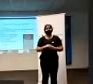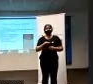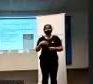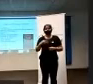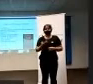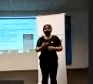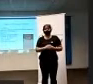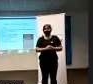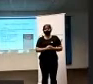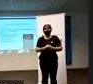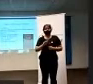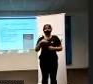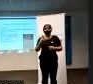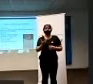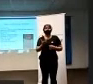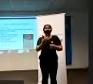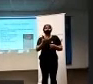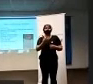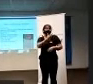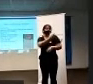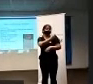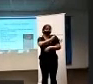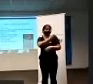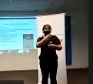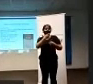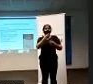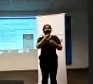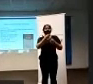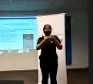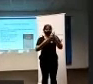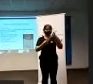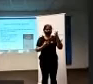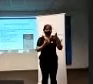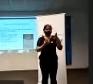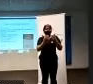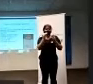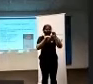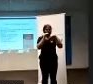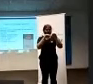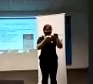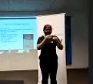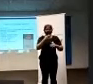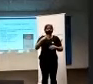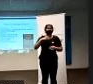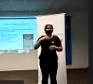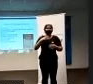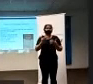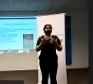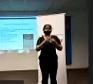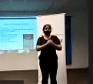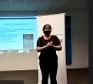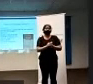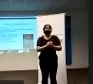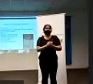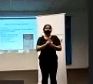La composición, cada dosis de 0,5 ml contiene 600 subunidades de virus SARS inactivado como antígeno